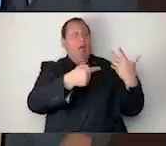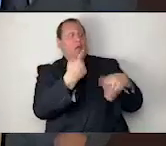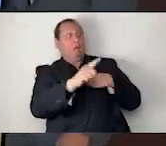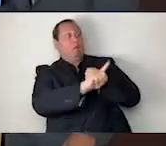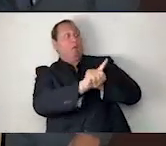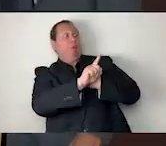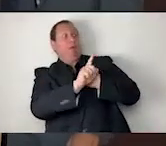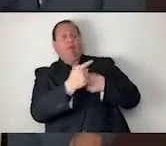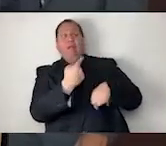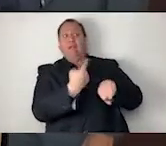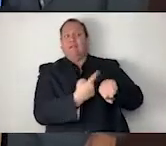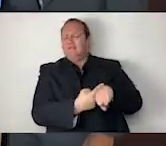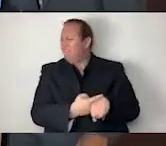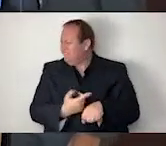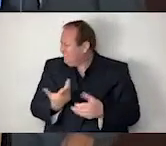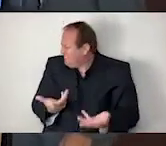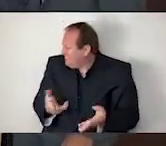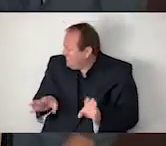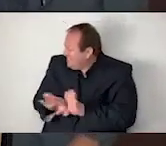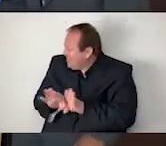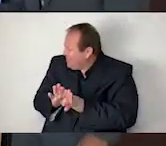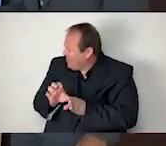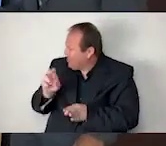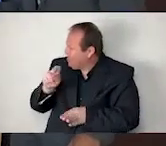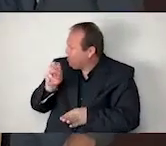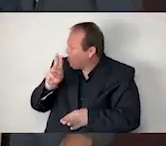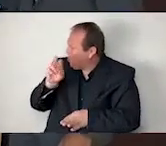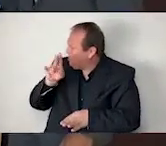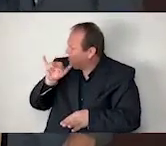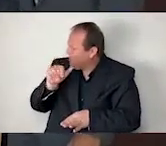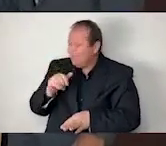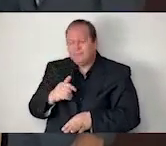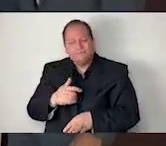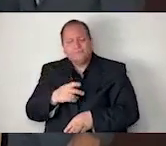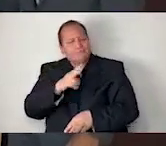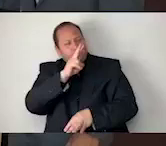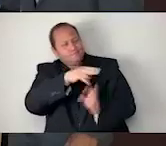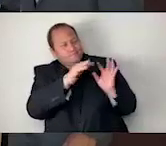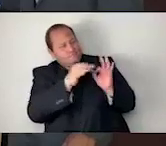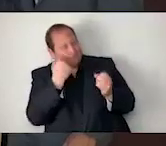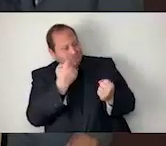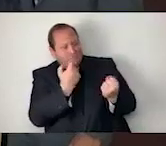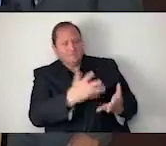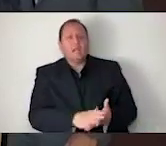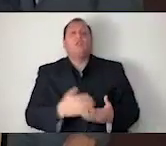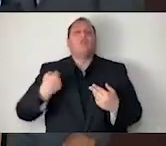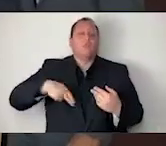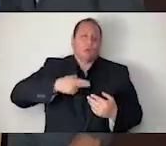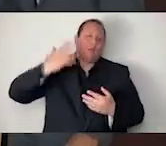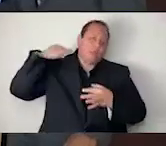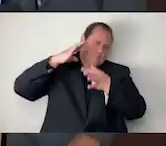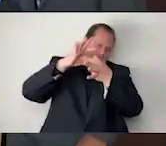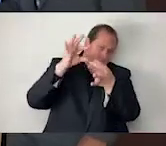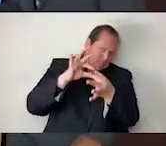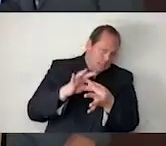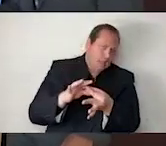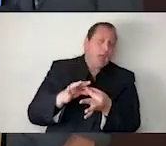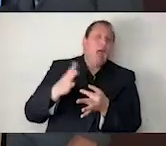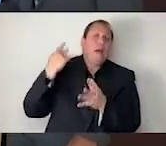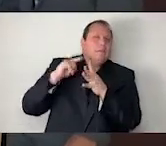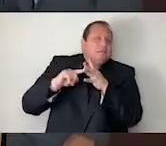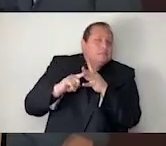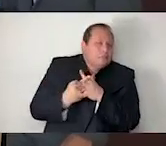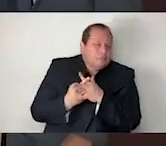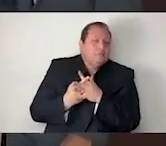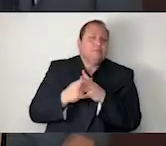nosotros ya habíamos comentado lo venimos diciendo desde que empezamos con todo este tema vamos a decir los los casos confirmados que son vamos a decir todos nuestros